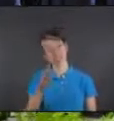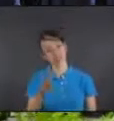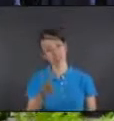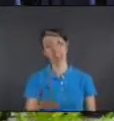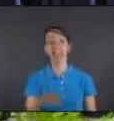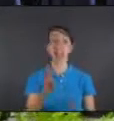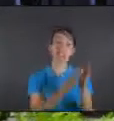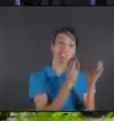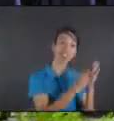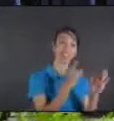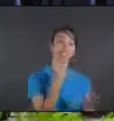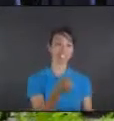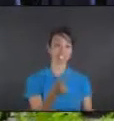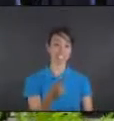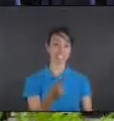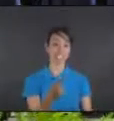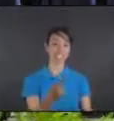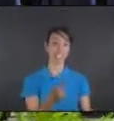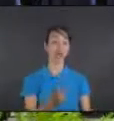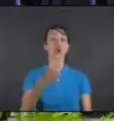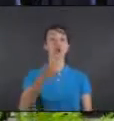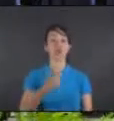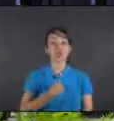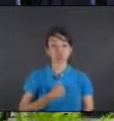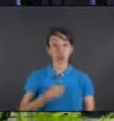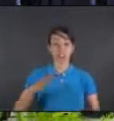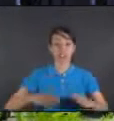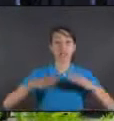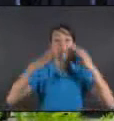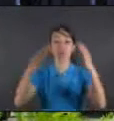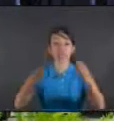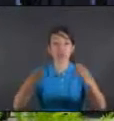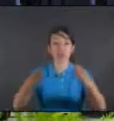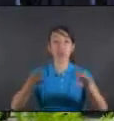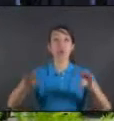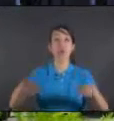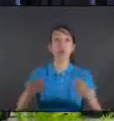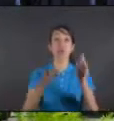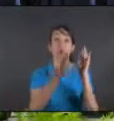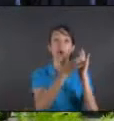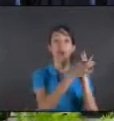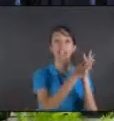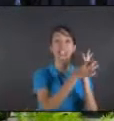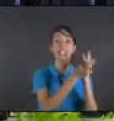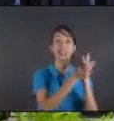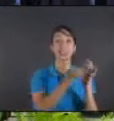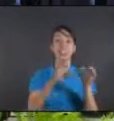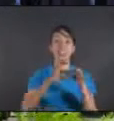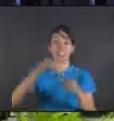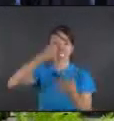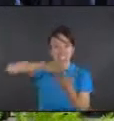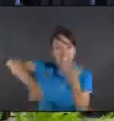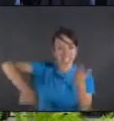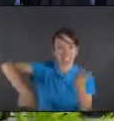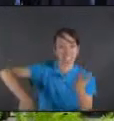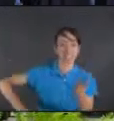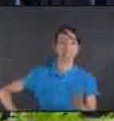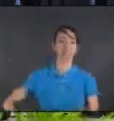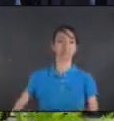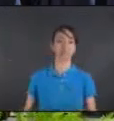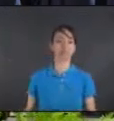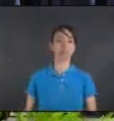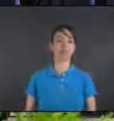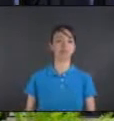Porque Él prometió que no iba a entrar a la Nueva Jerusalén ninguna cosa inmunda. Y Dios lo que quiere es